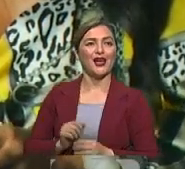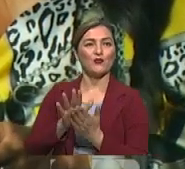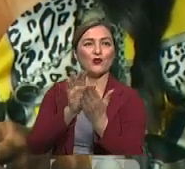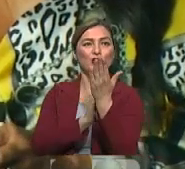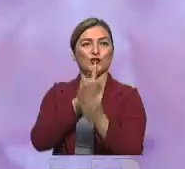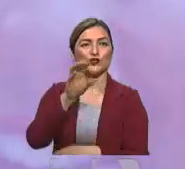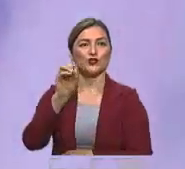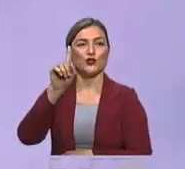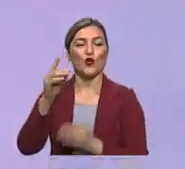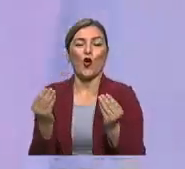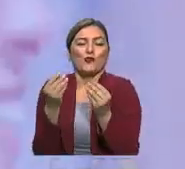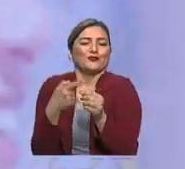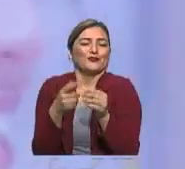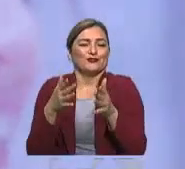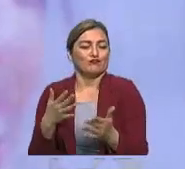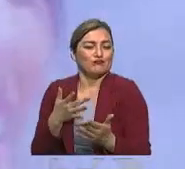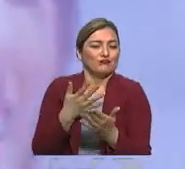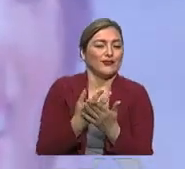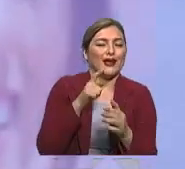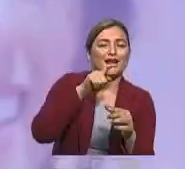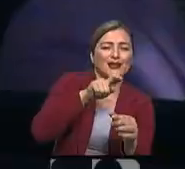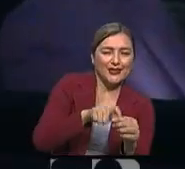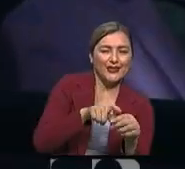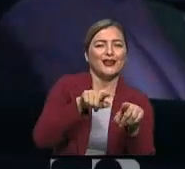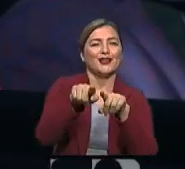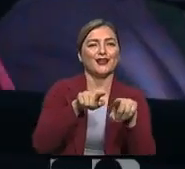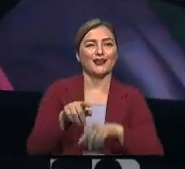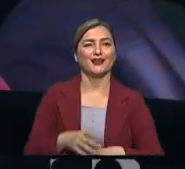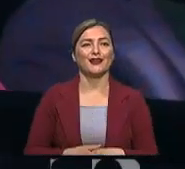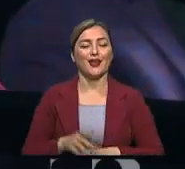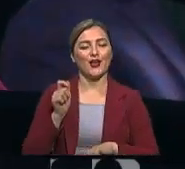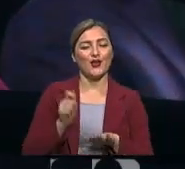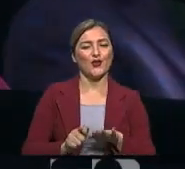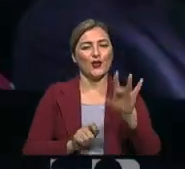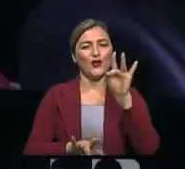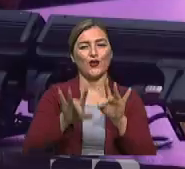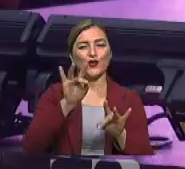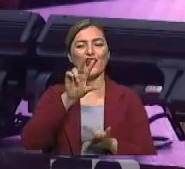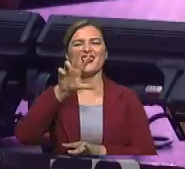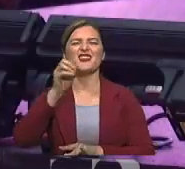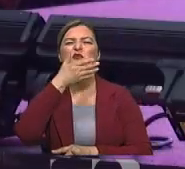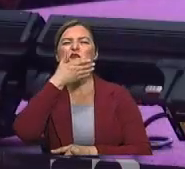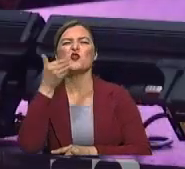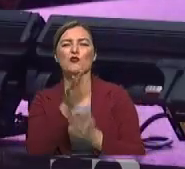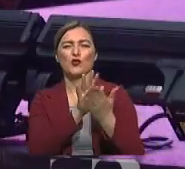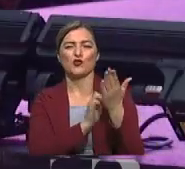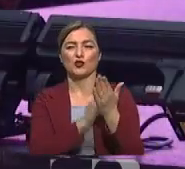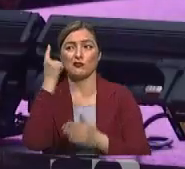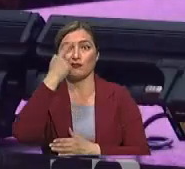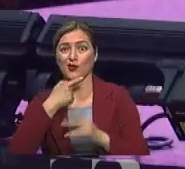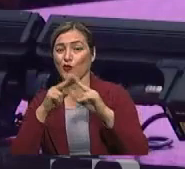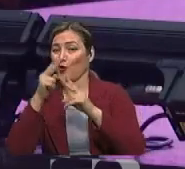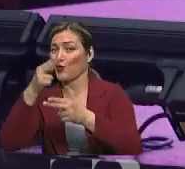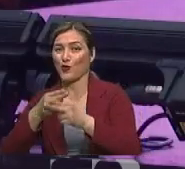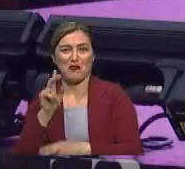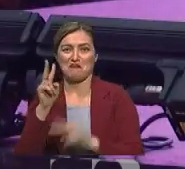de jóvenes quiteñas que se acercaron para inscribirse en el certamen, de los cuales el jurado escogió a los 30 mejores proyectos sin conocer los nombres